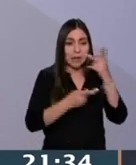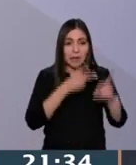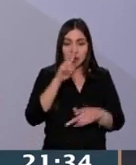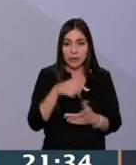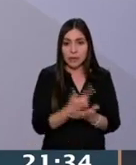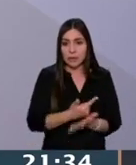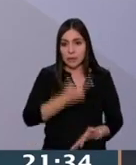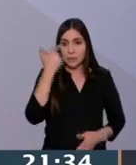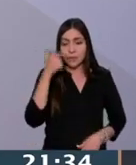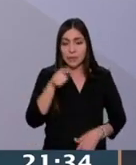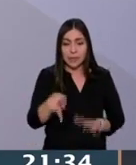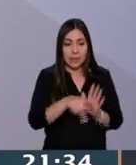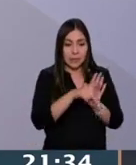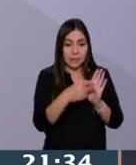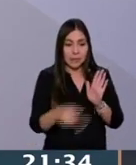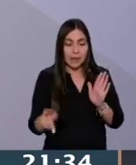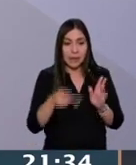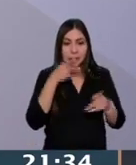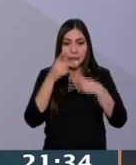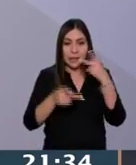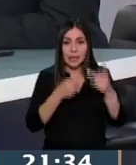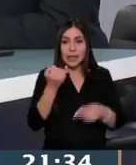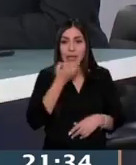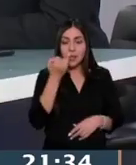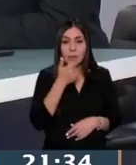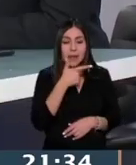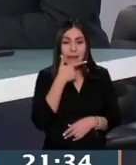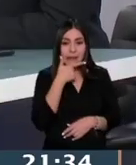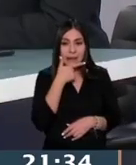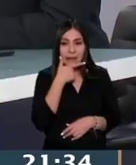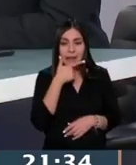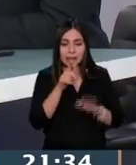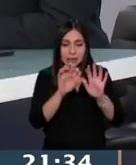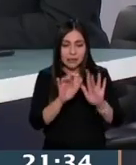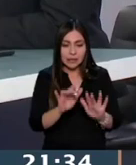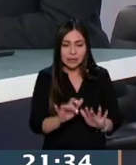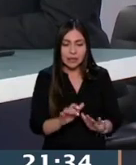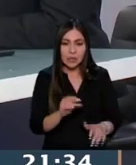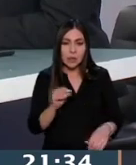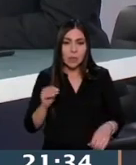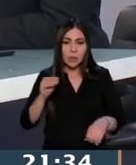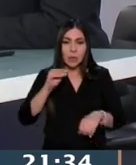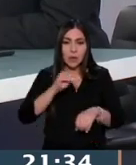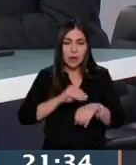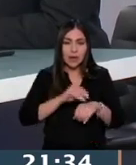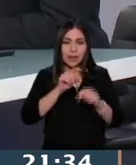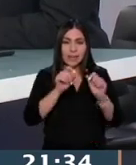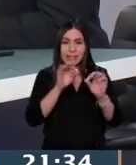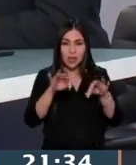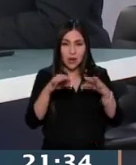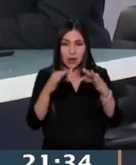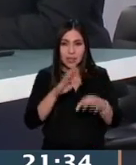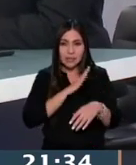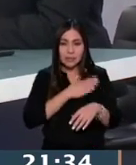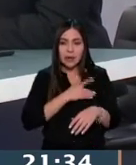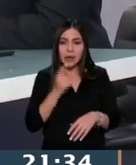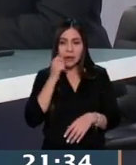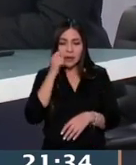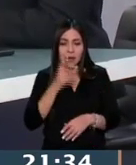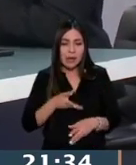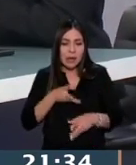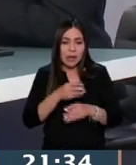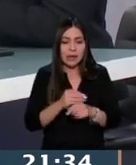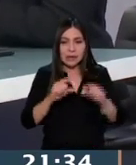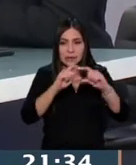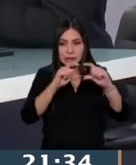versión en inglés está agregando una línea al artículo original en español. Entonces, así es,